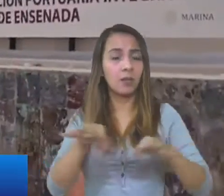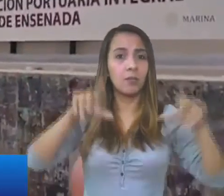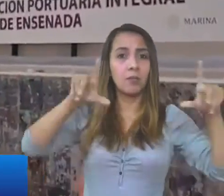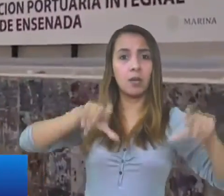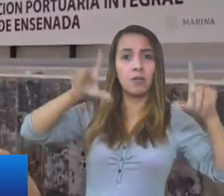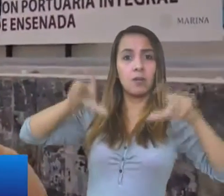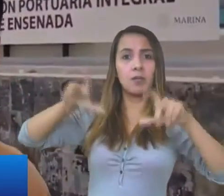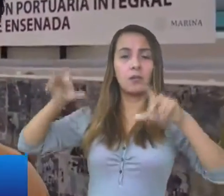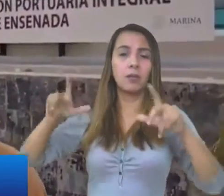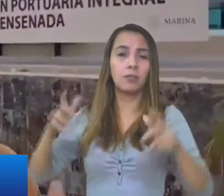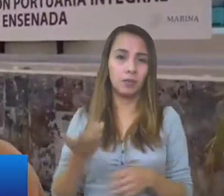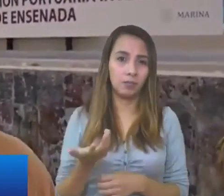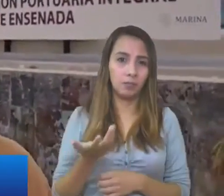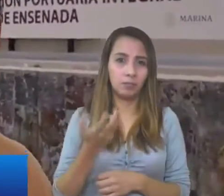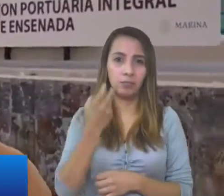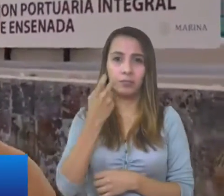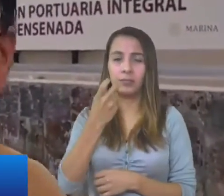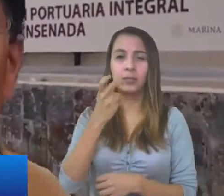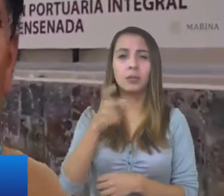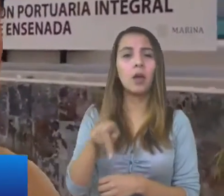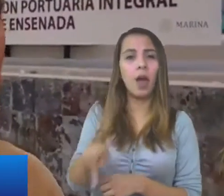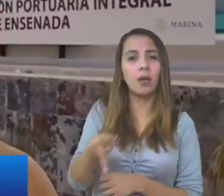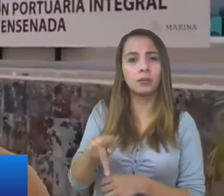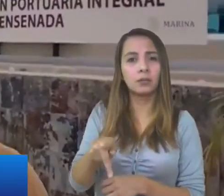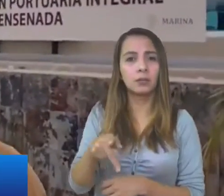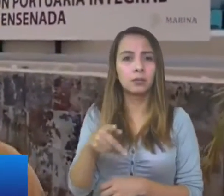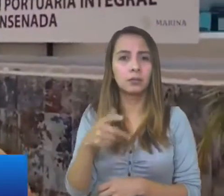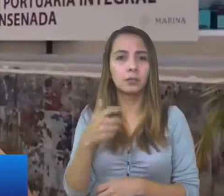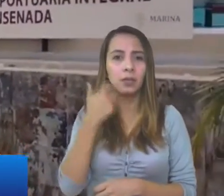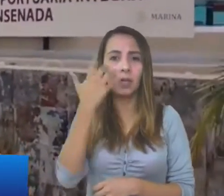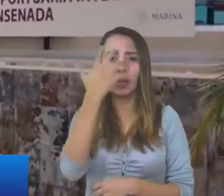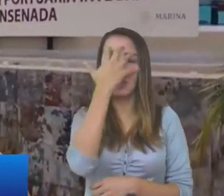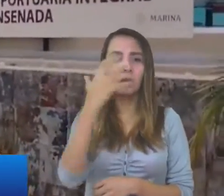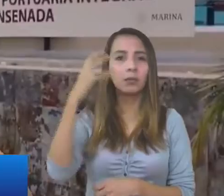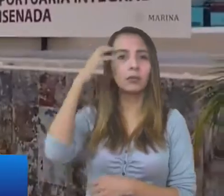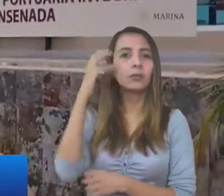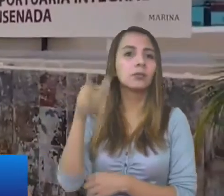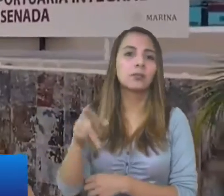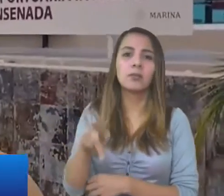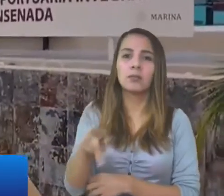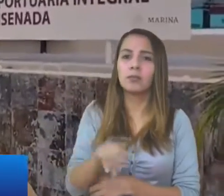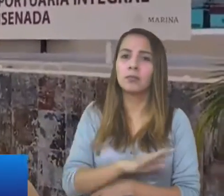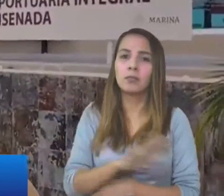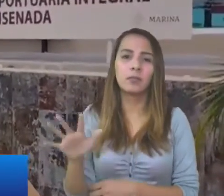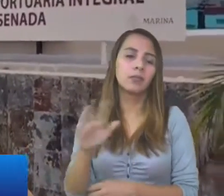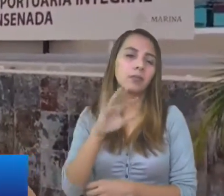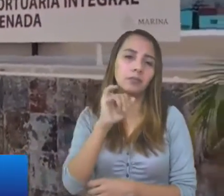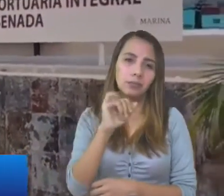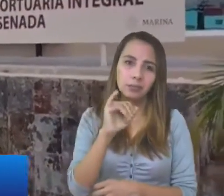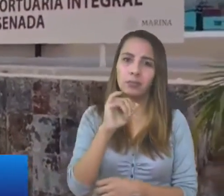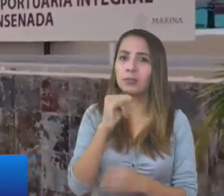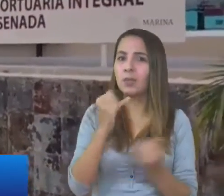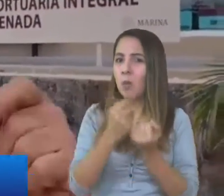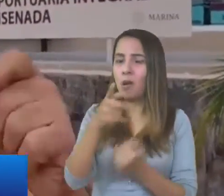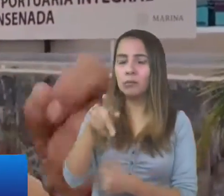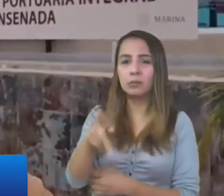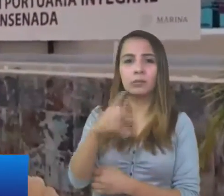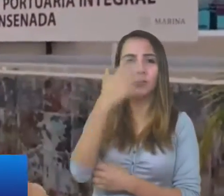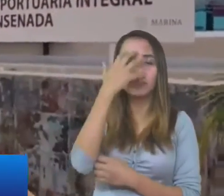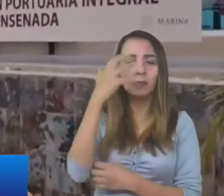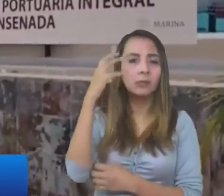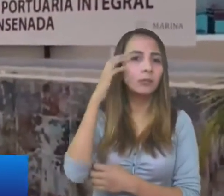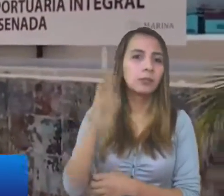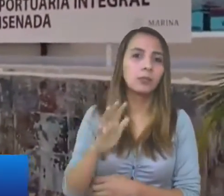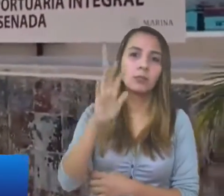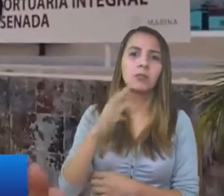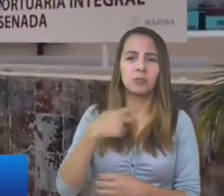se toma una foto. Es un simulador. Es un simulador. Como muchos que hay en el gobierno. Es un simulador completamente el comisionado Octavio Falafox. Y delante de